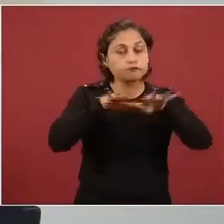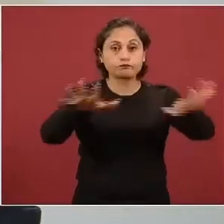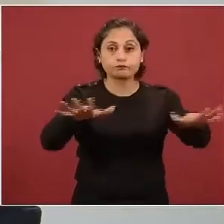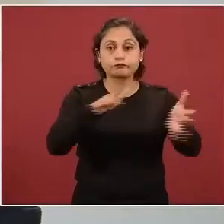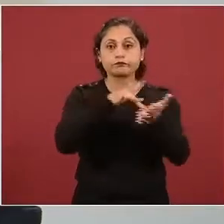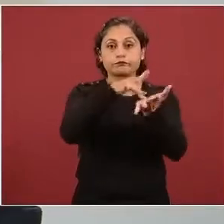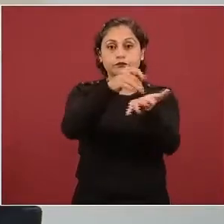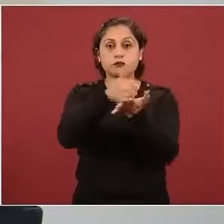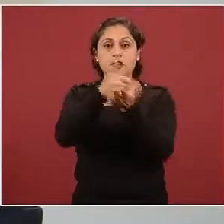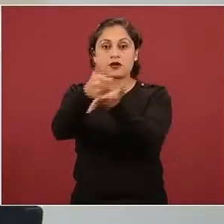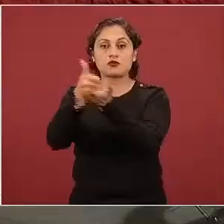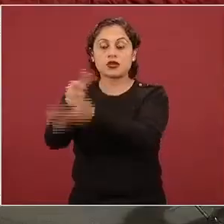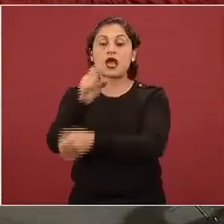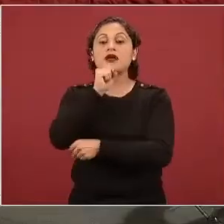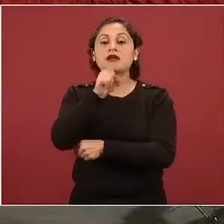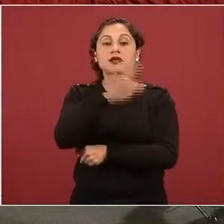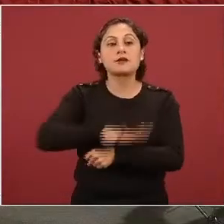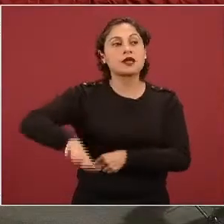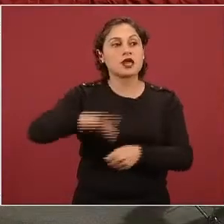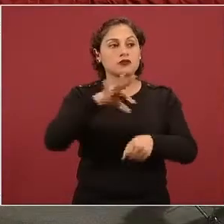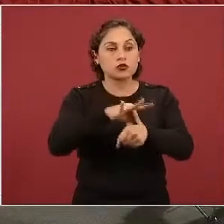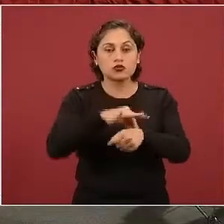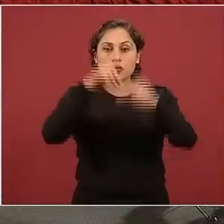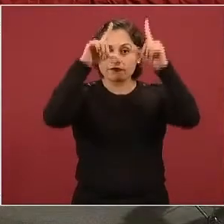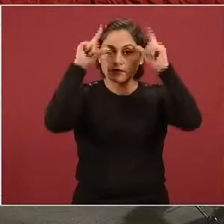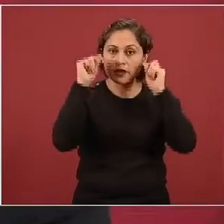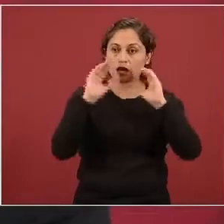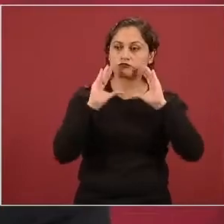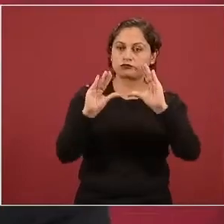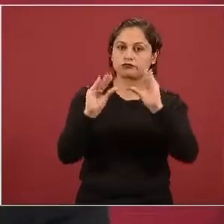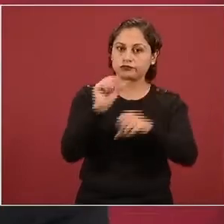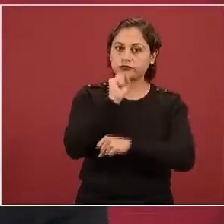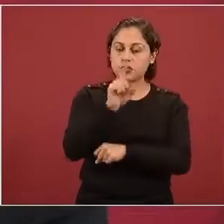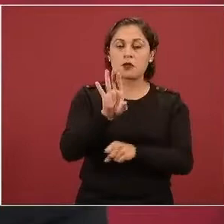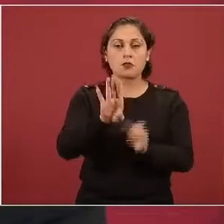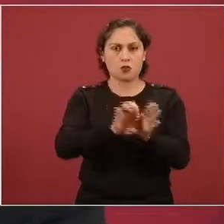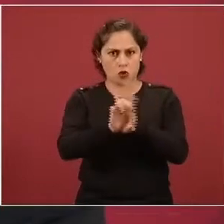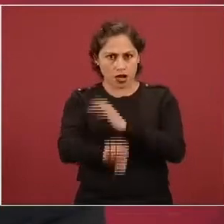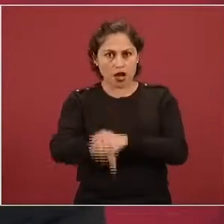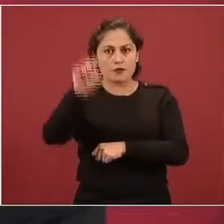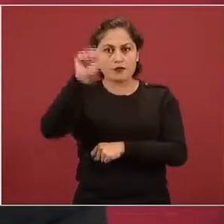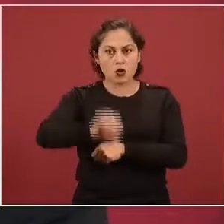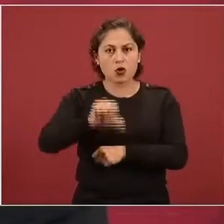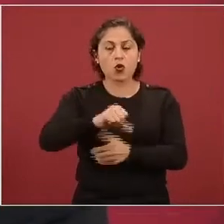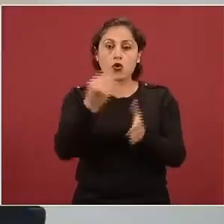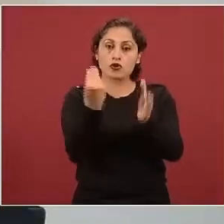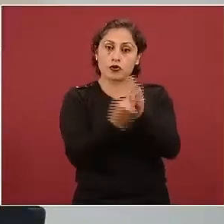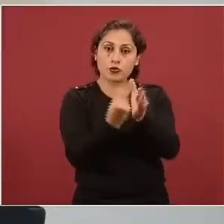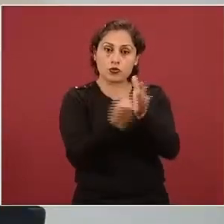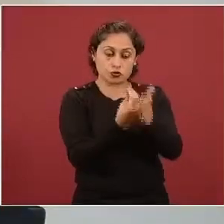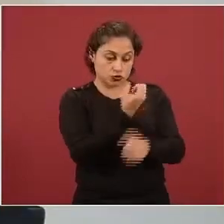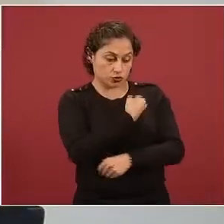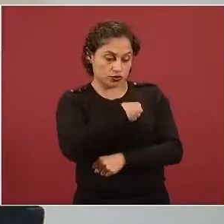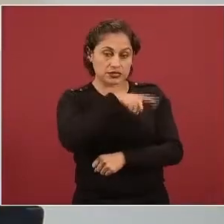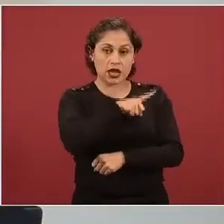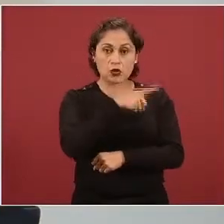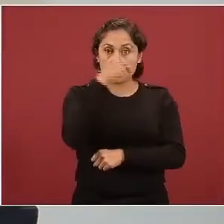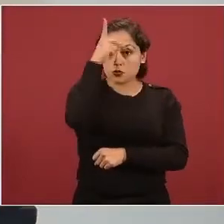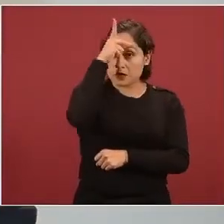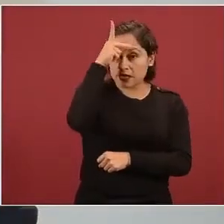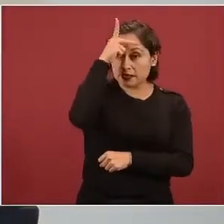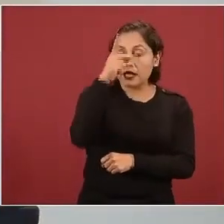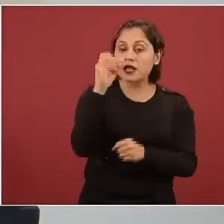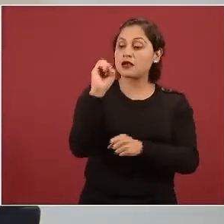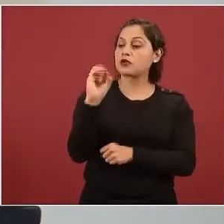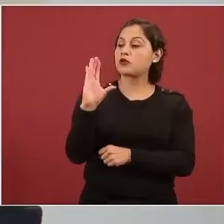capacitación del personal. Al día de hoy, por ejemplo, en el curso de Salud Mental y COVID, lo han tomado